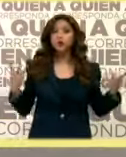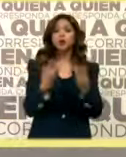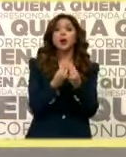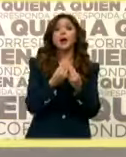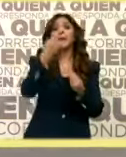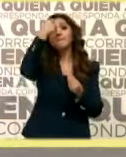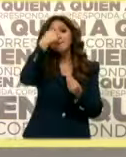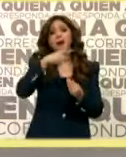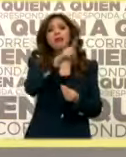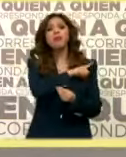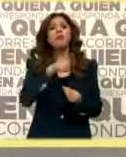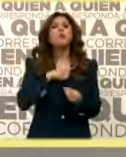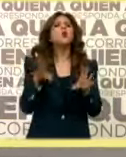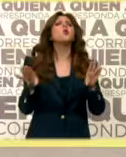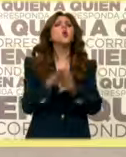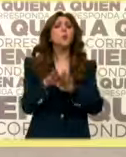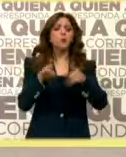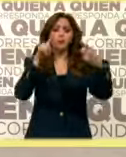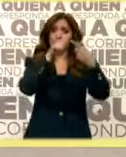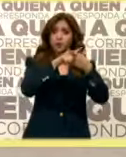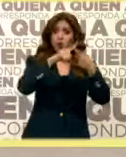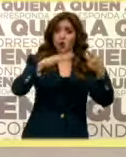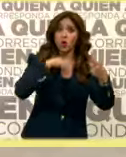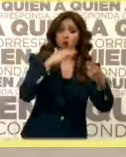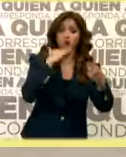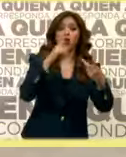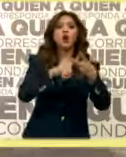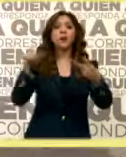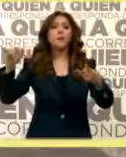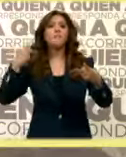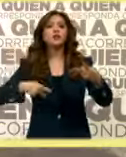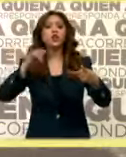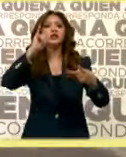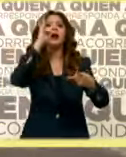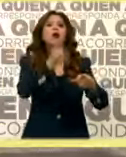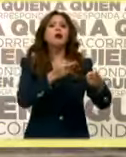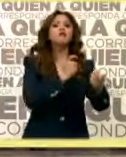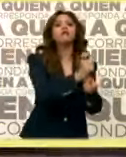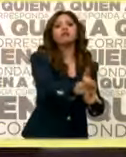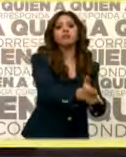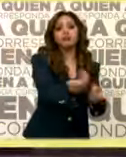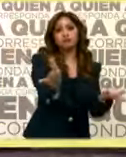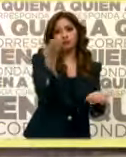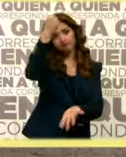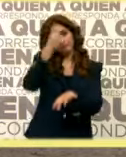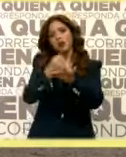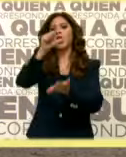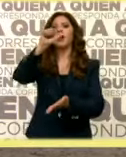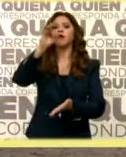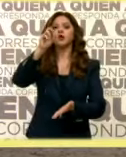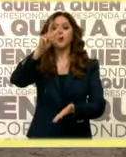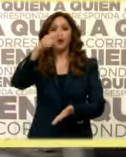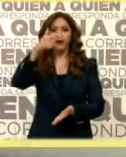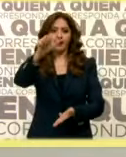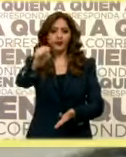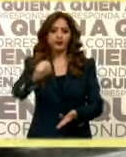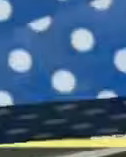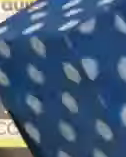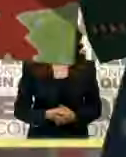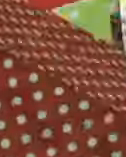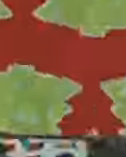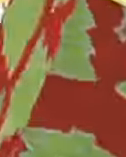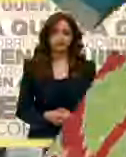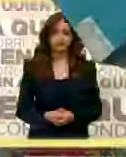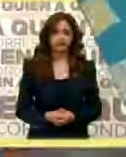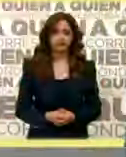existir son necesarios dos actores, el corrupto y el corruptor. Para quien corresponda, reportó Alfonso Vargas Torres.